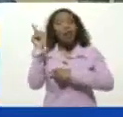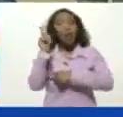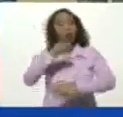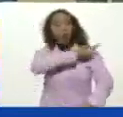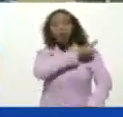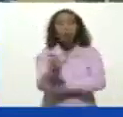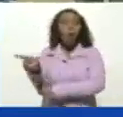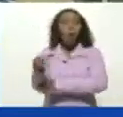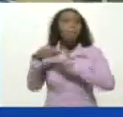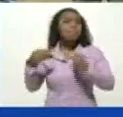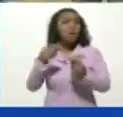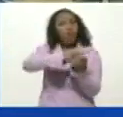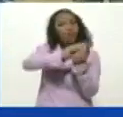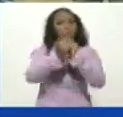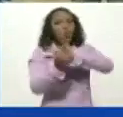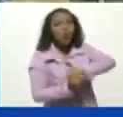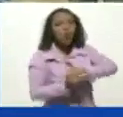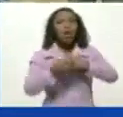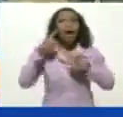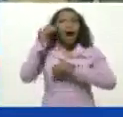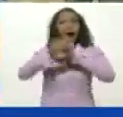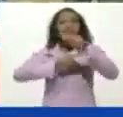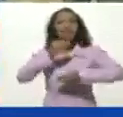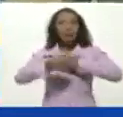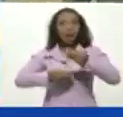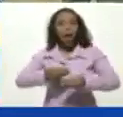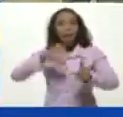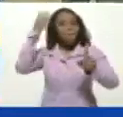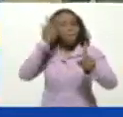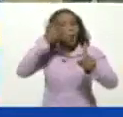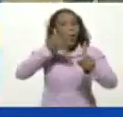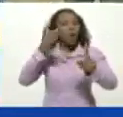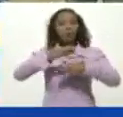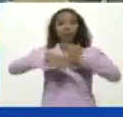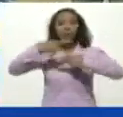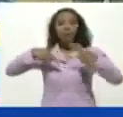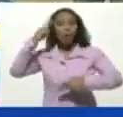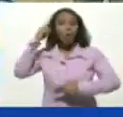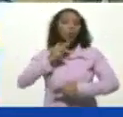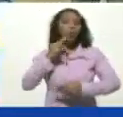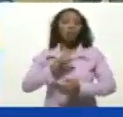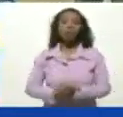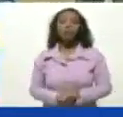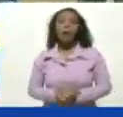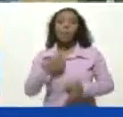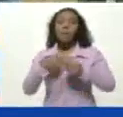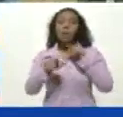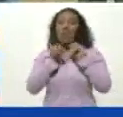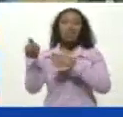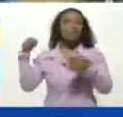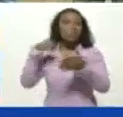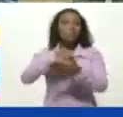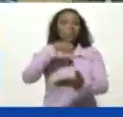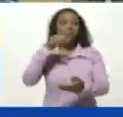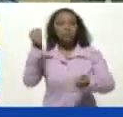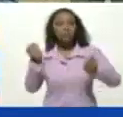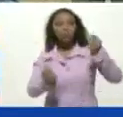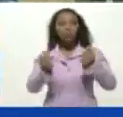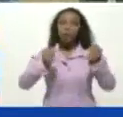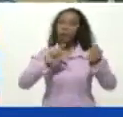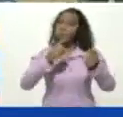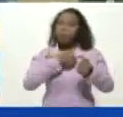orden para transformar, consolidar y fortalecer la revolución bolivariana. Pero ese golpe de timón no